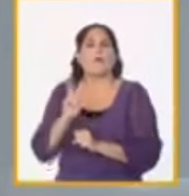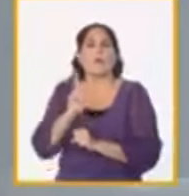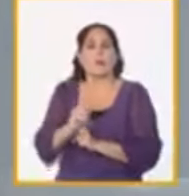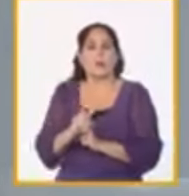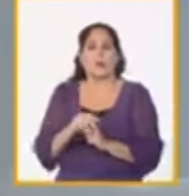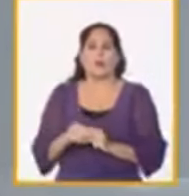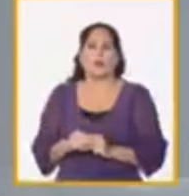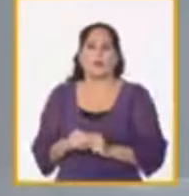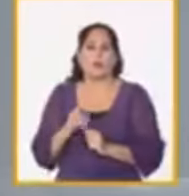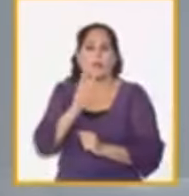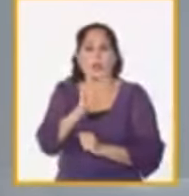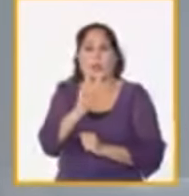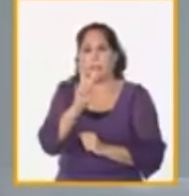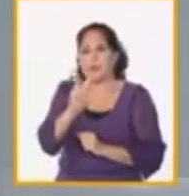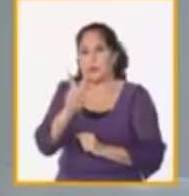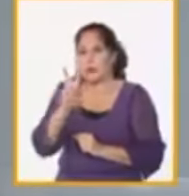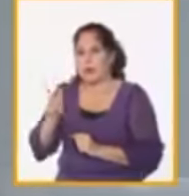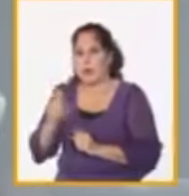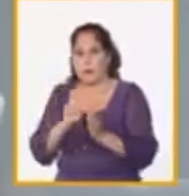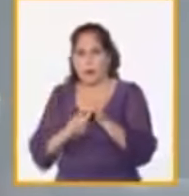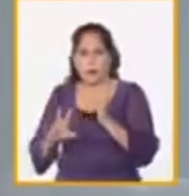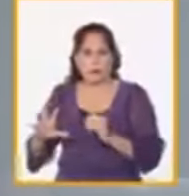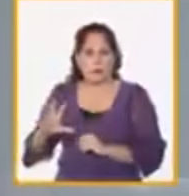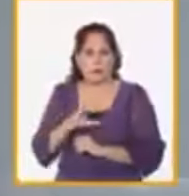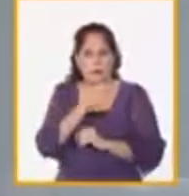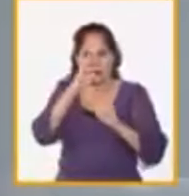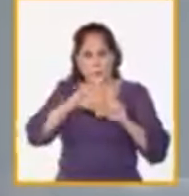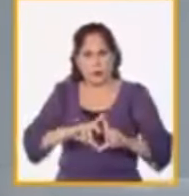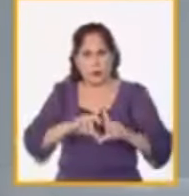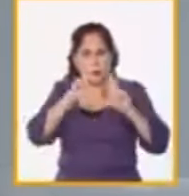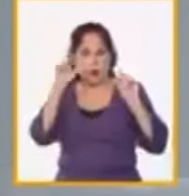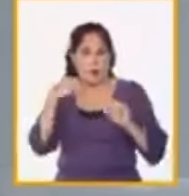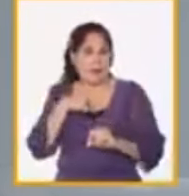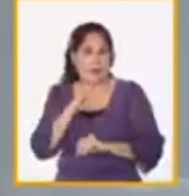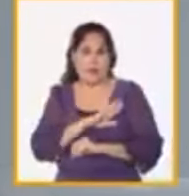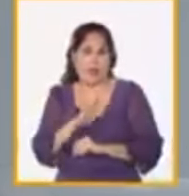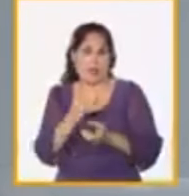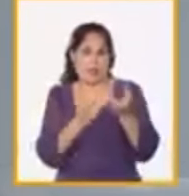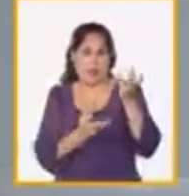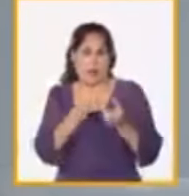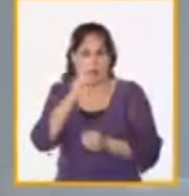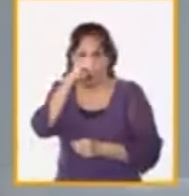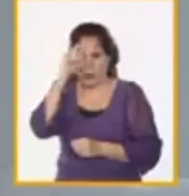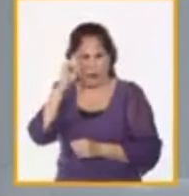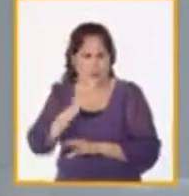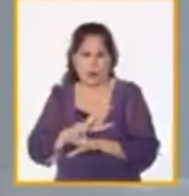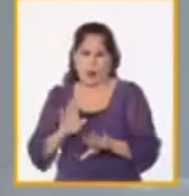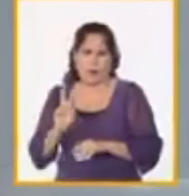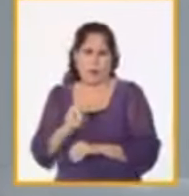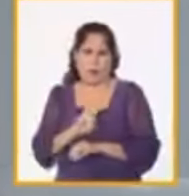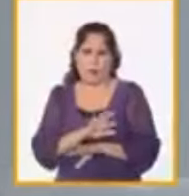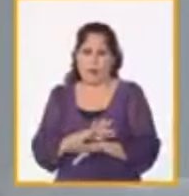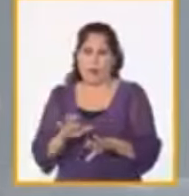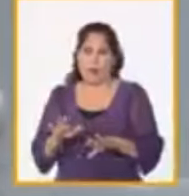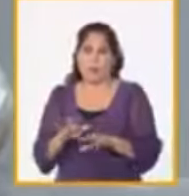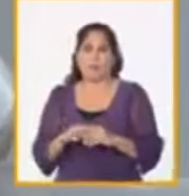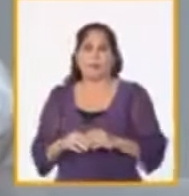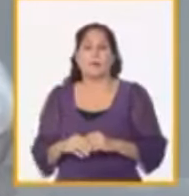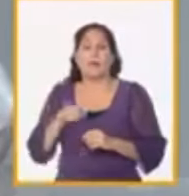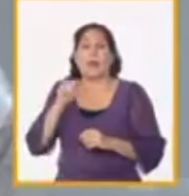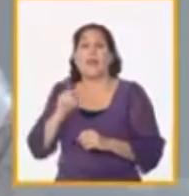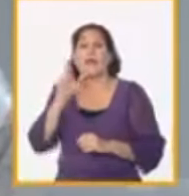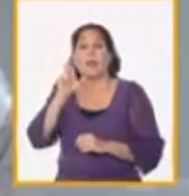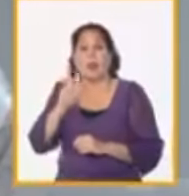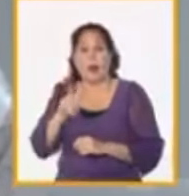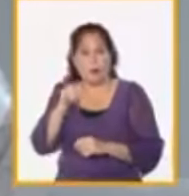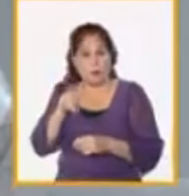una visita a todas las provincias. Ahora acabamos de visitar Cienfuegos, Santi Espíritu y Villa Clara, donde participaron